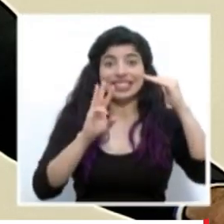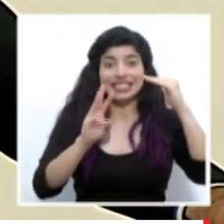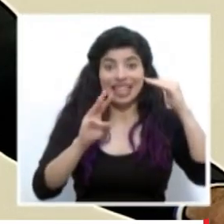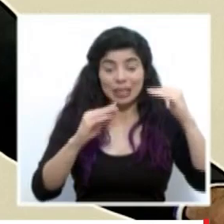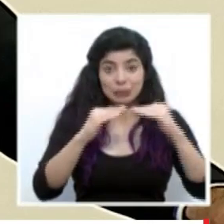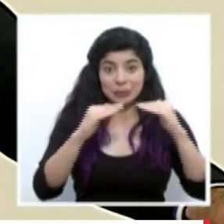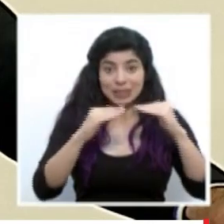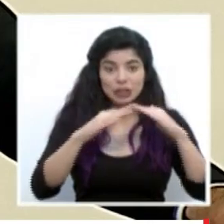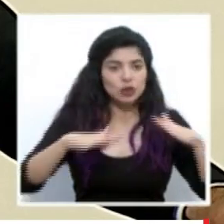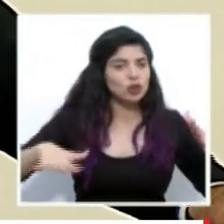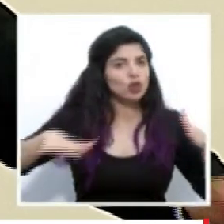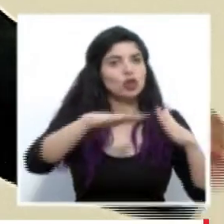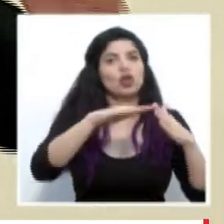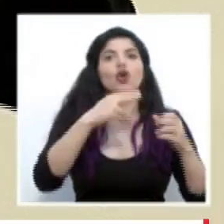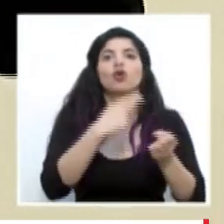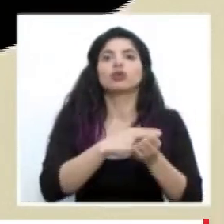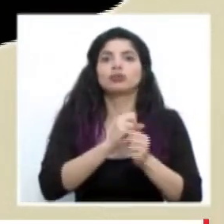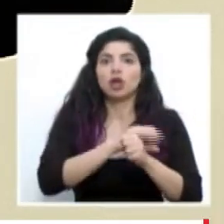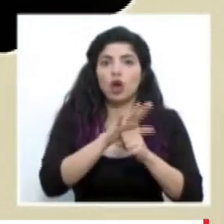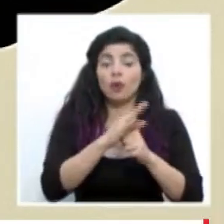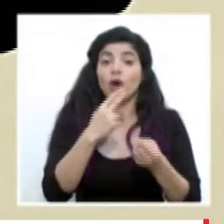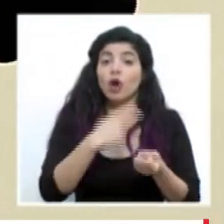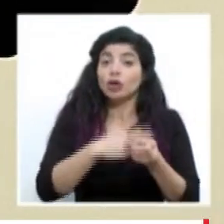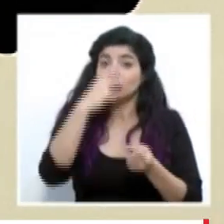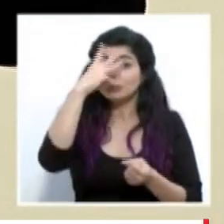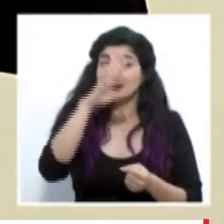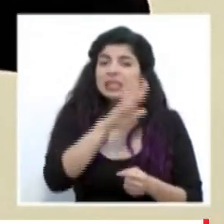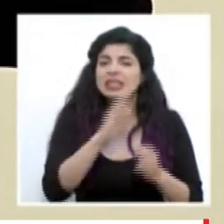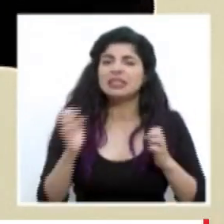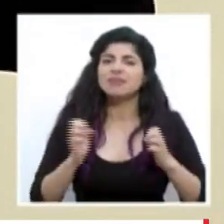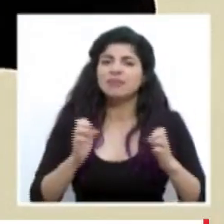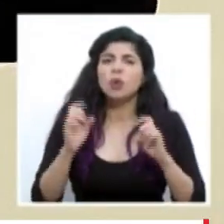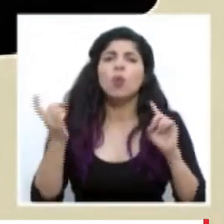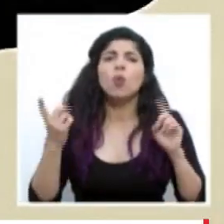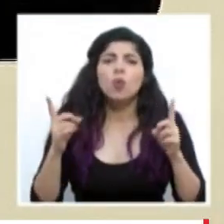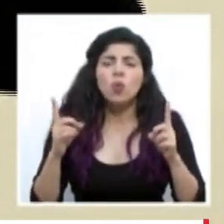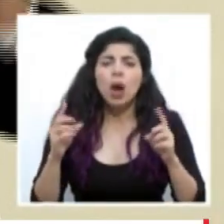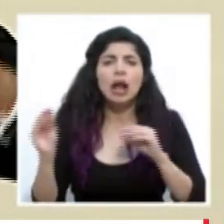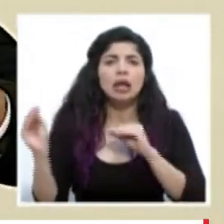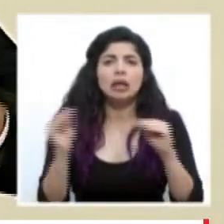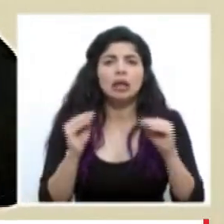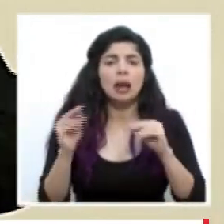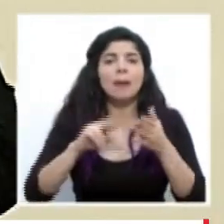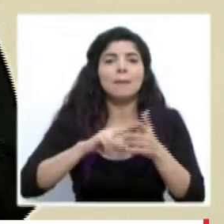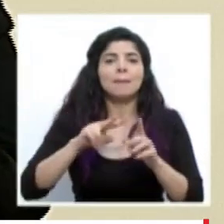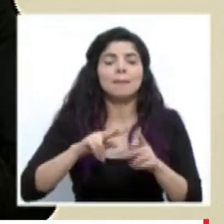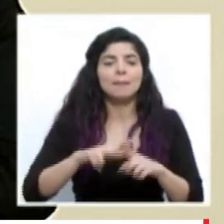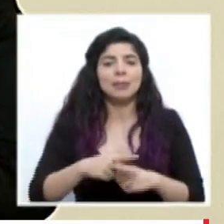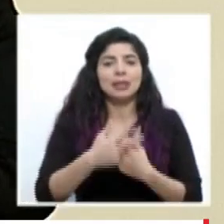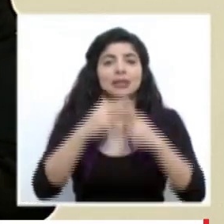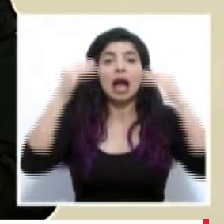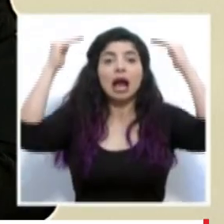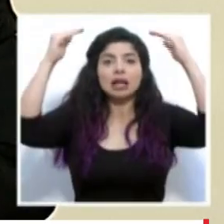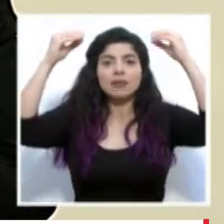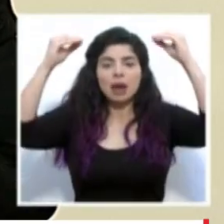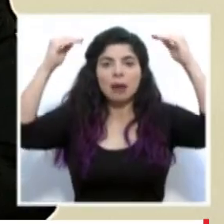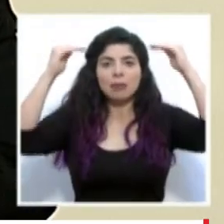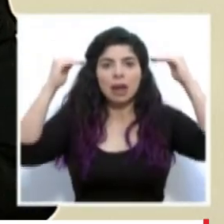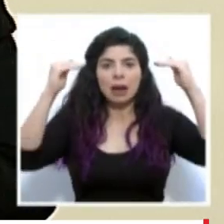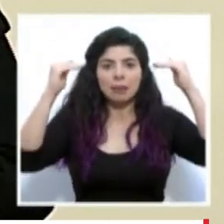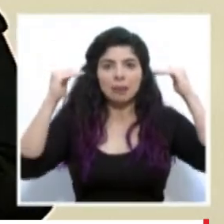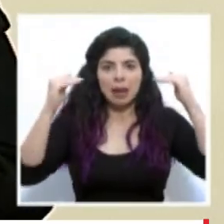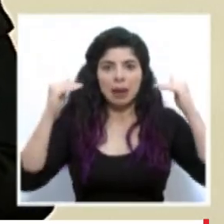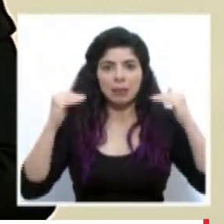asignado también a pacientes con COVID. En el Hospital México la estrategia va a ser irlo llenando de arriba hacia abajo hasta donde podamos,